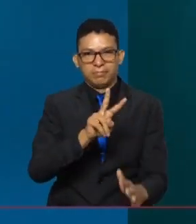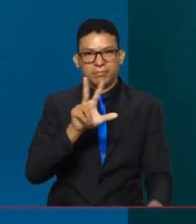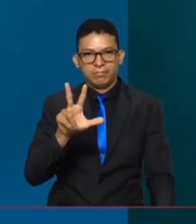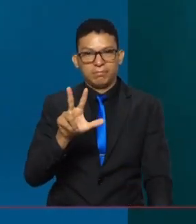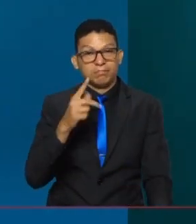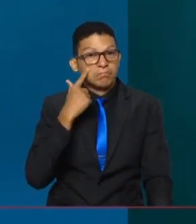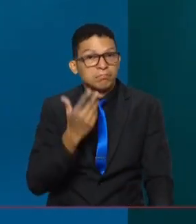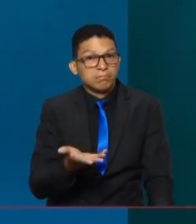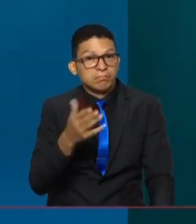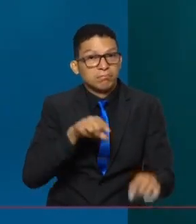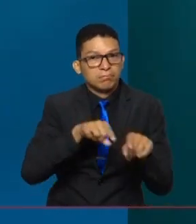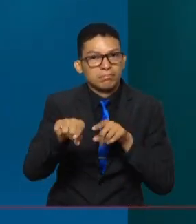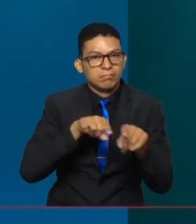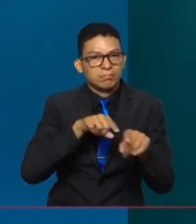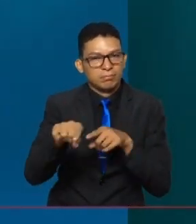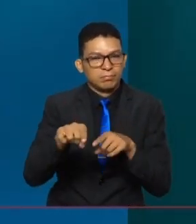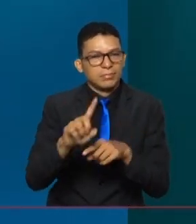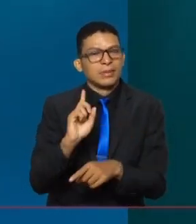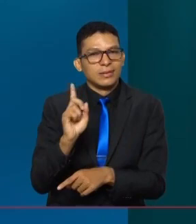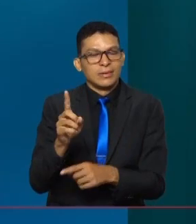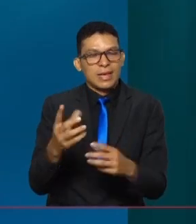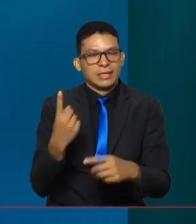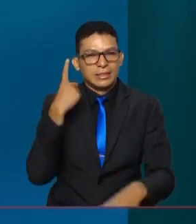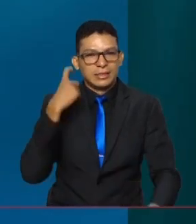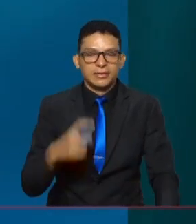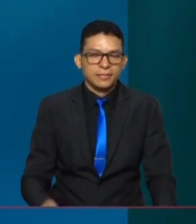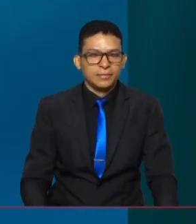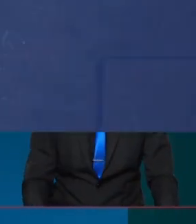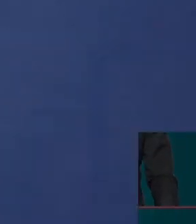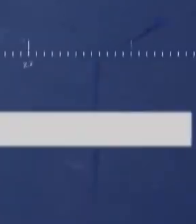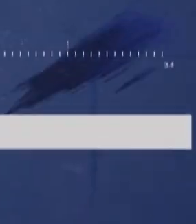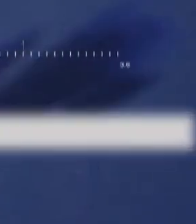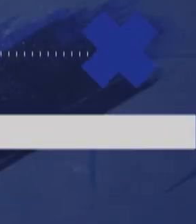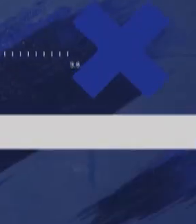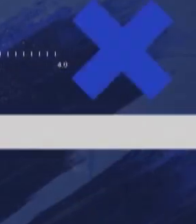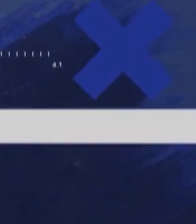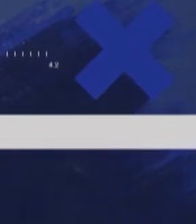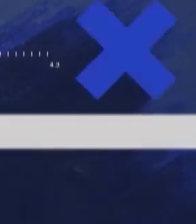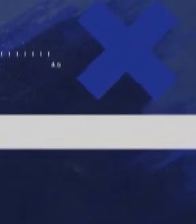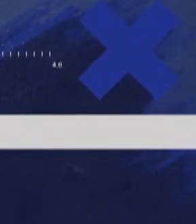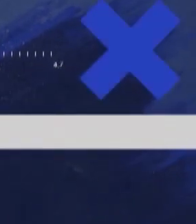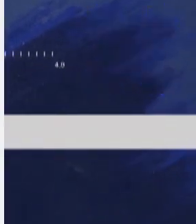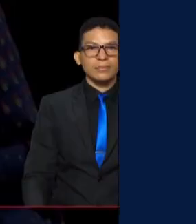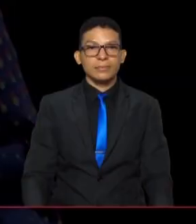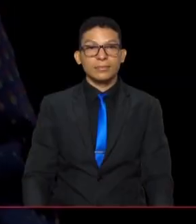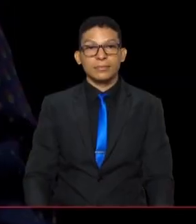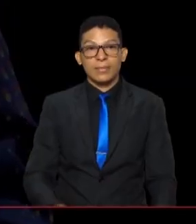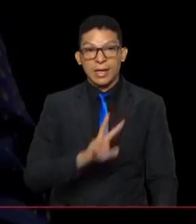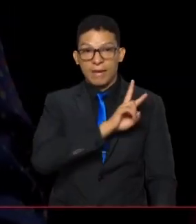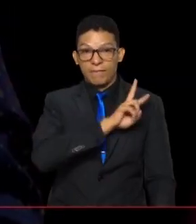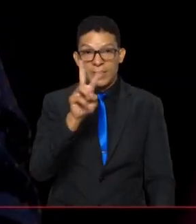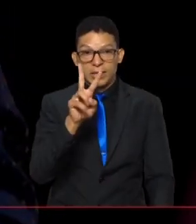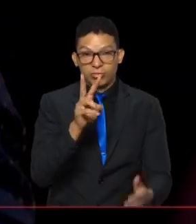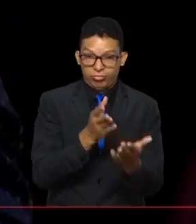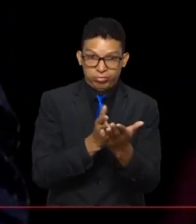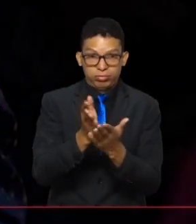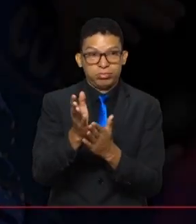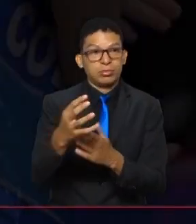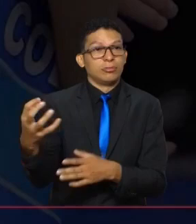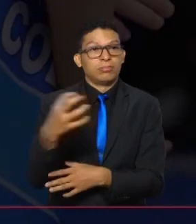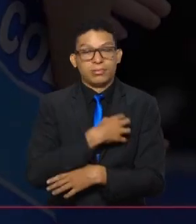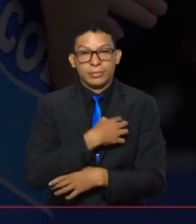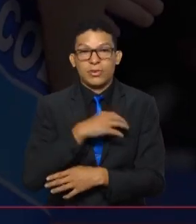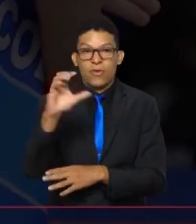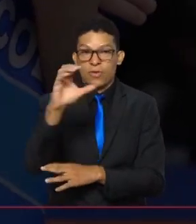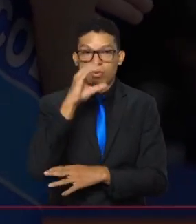cómo le fue a los competidores cafeteros en la jornada de ayer el Valle del cauca sigue aportando preseas